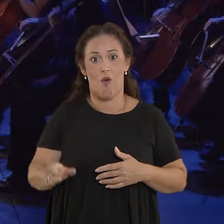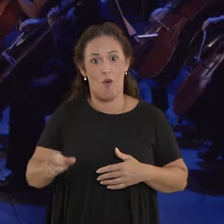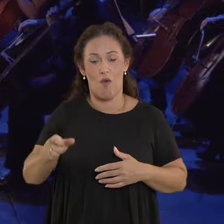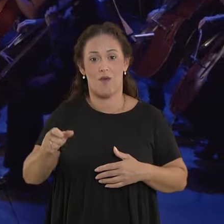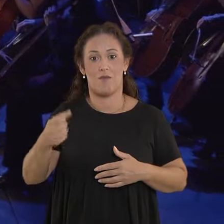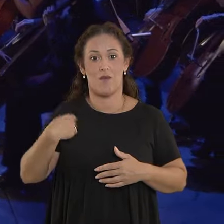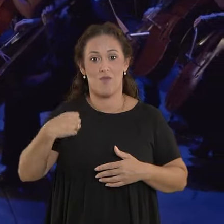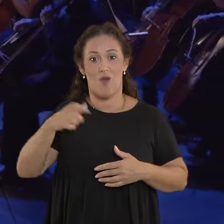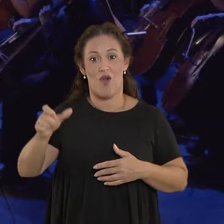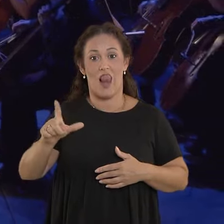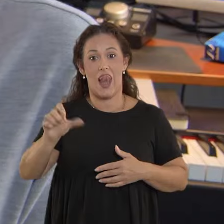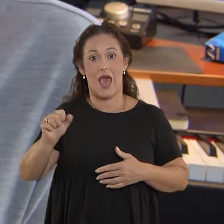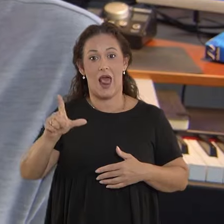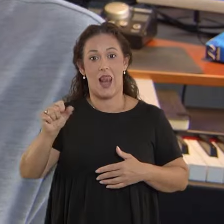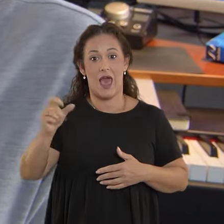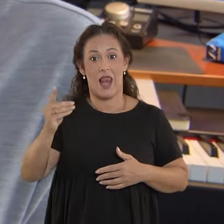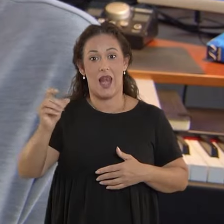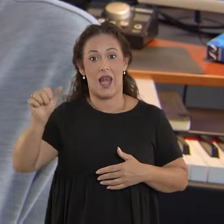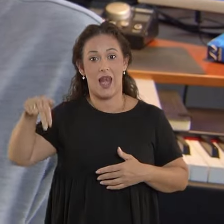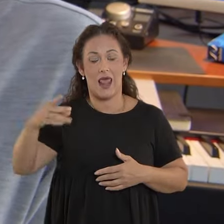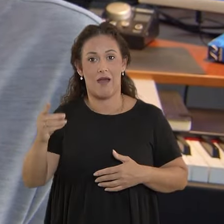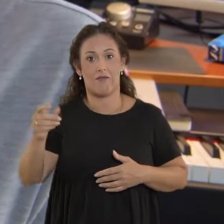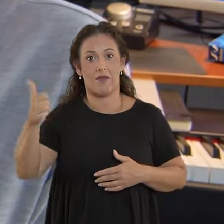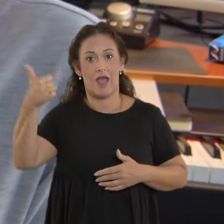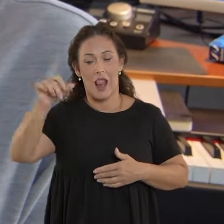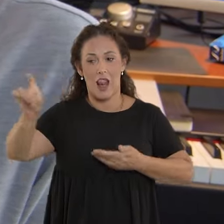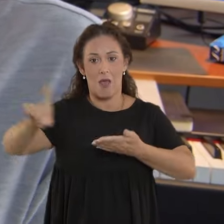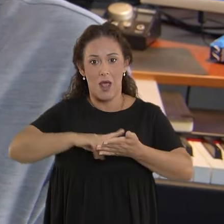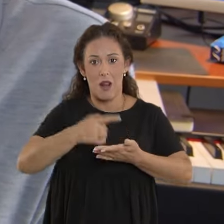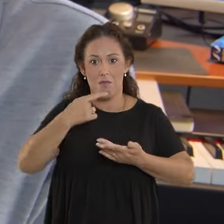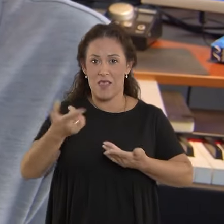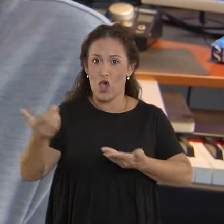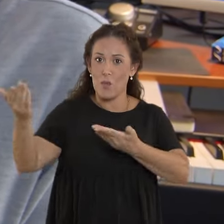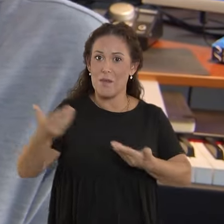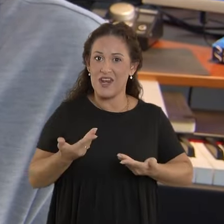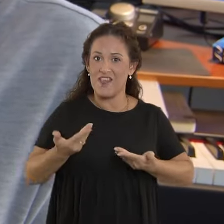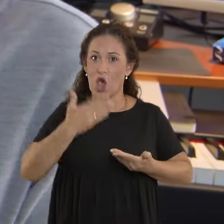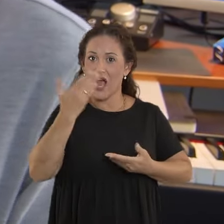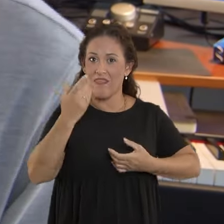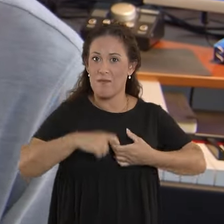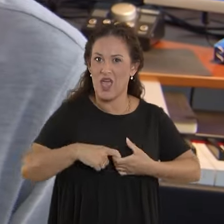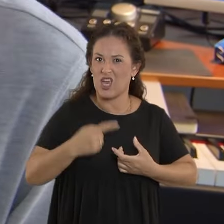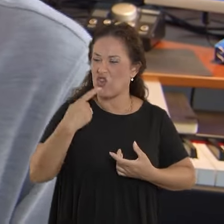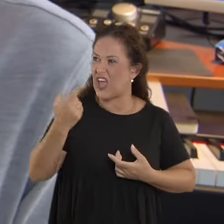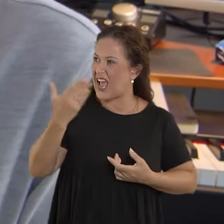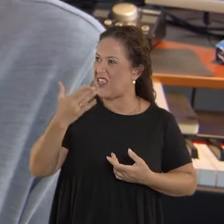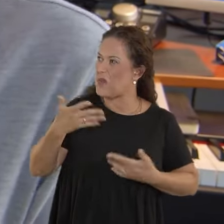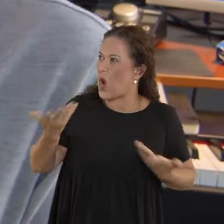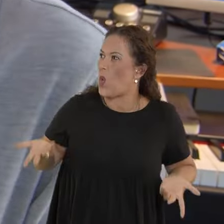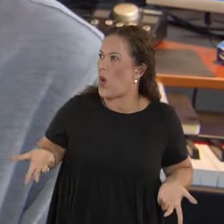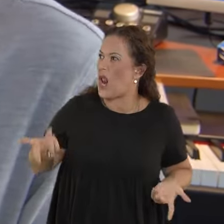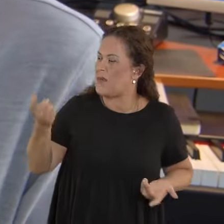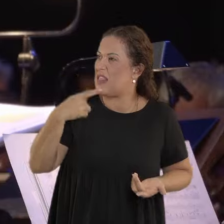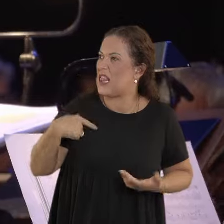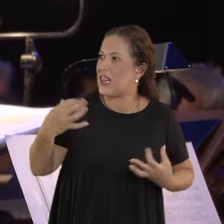compositor de La La Land. Él fue el primero que me felicitó por un mail. Welcome to the Academy, Diego, bienvenido a la Academia. Y digo, well, ¿qué Academia? ¿Qué me está contando este